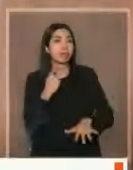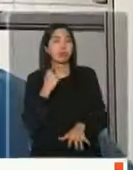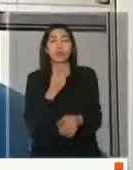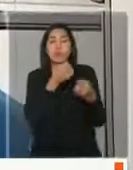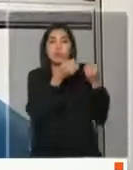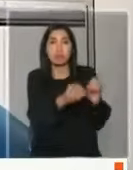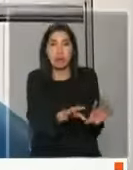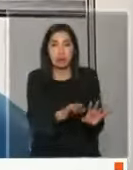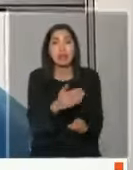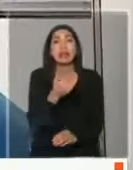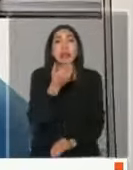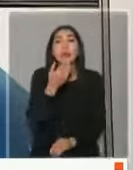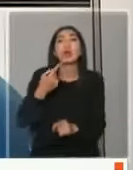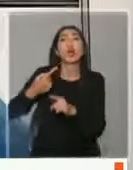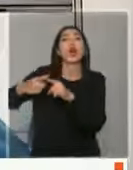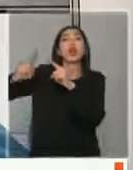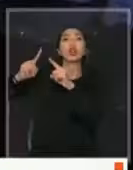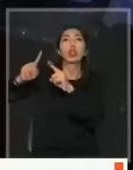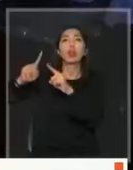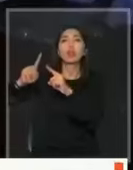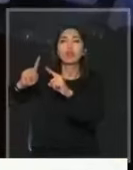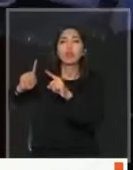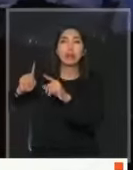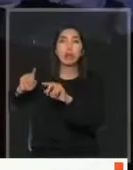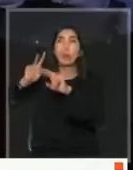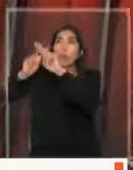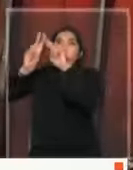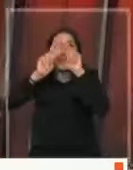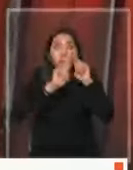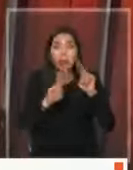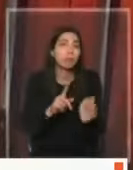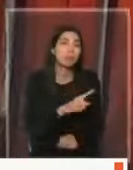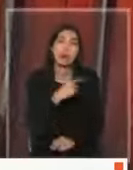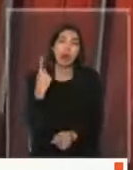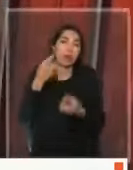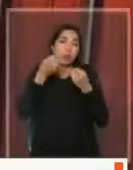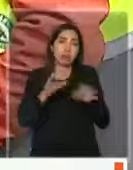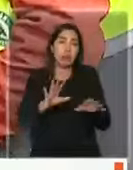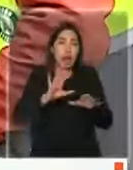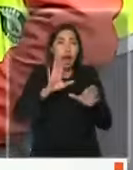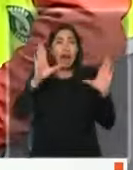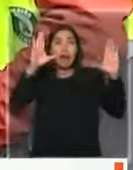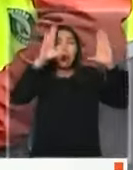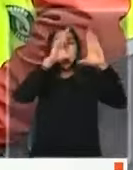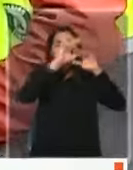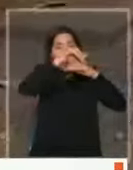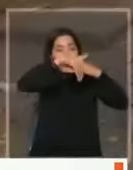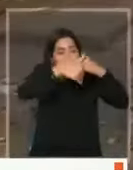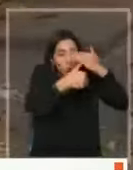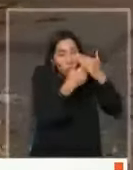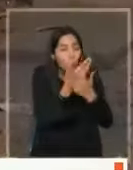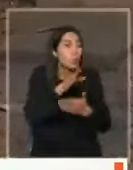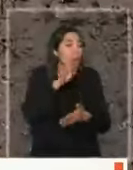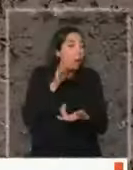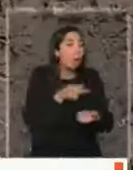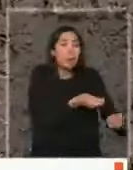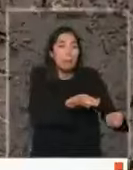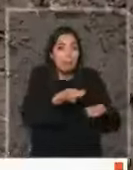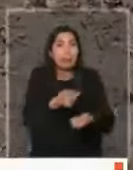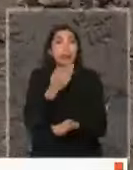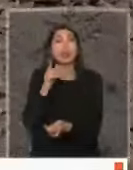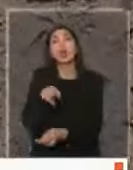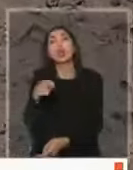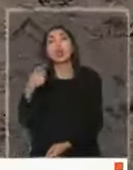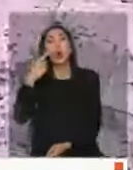estructura que se ha ido haciendo con el tiempo. Limpió toda la noche para salvar lo que pudo. Así también otros damnificados como Hermes,